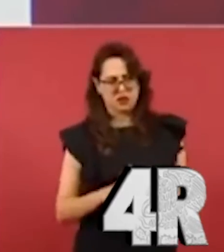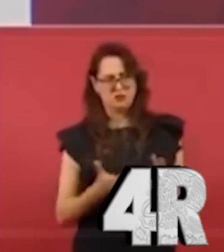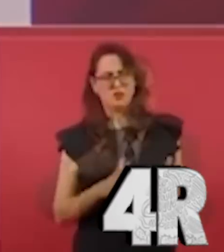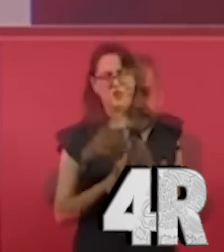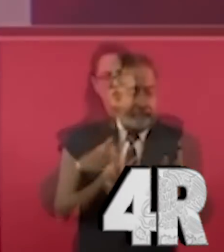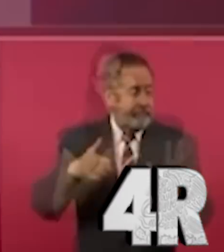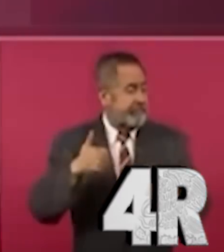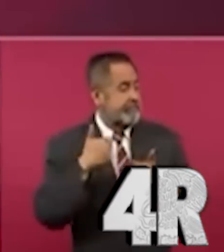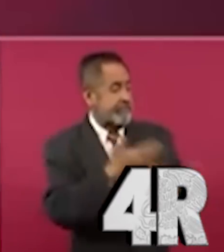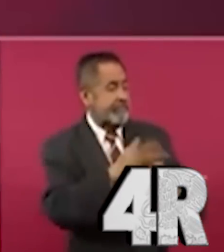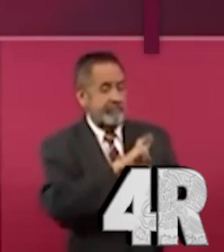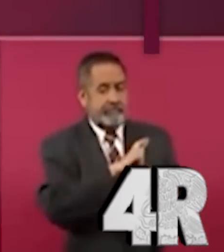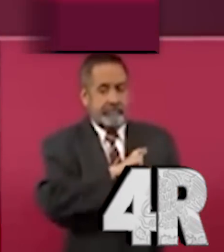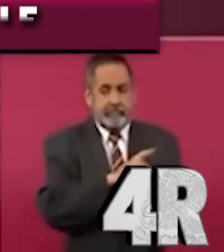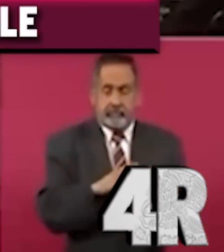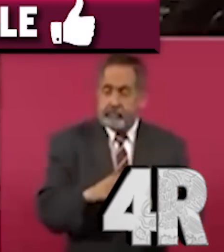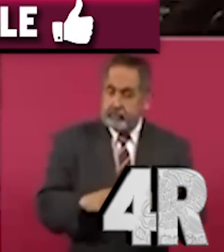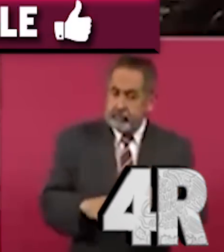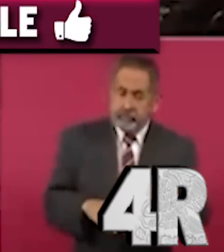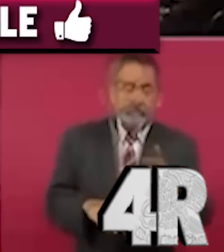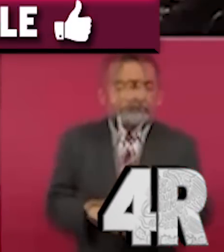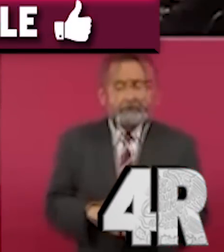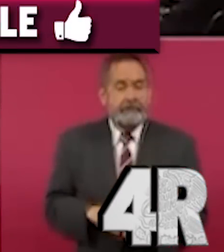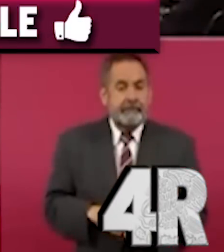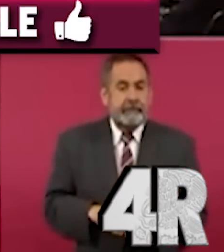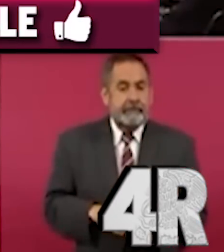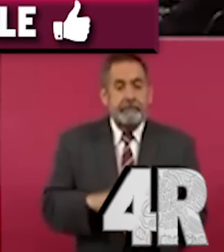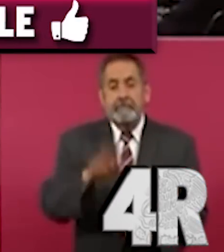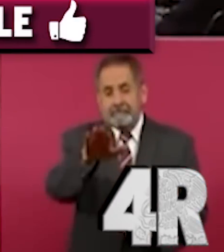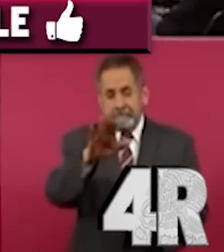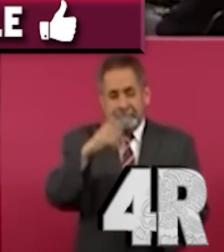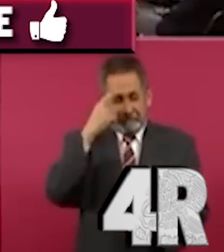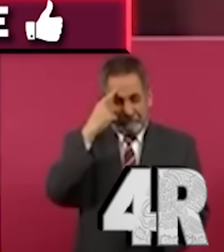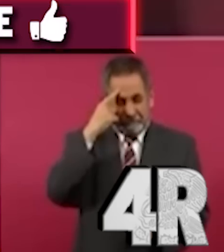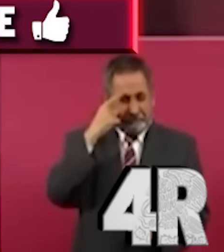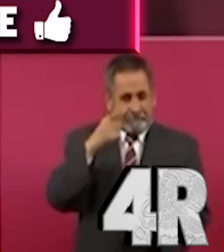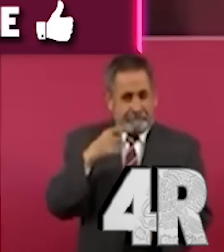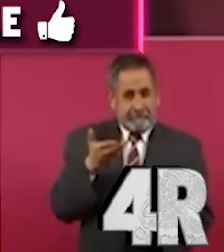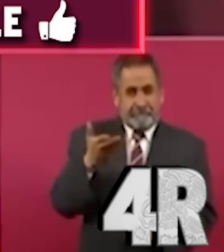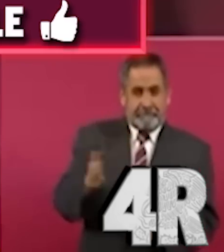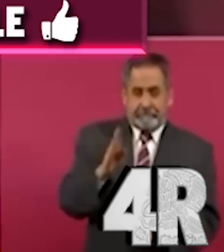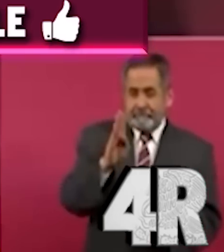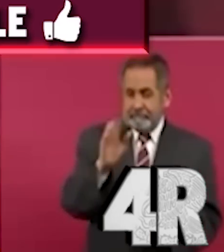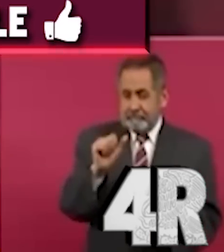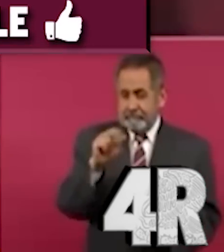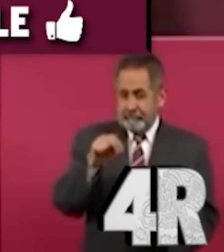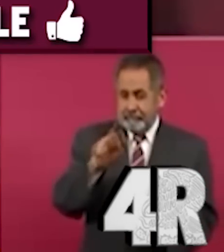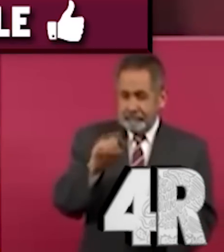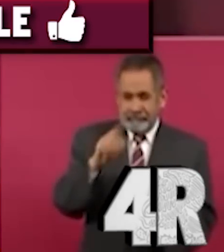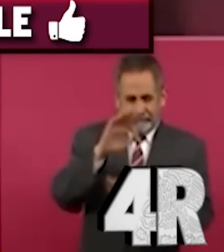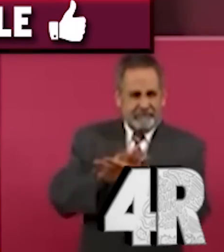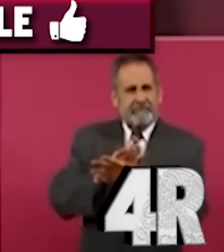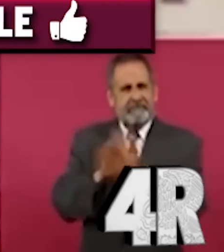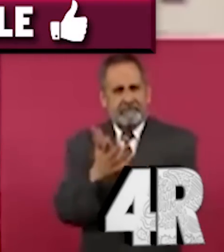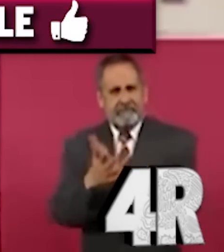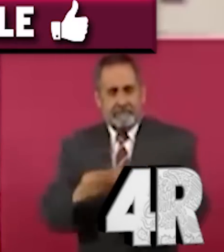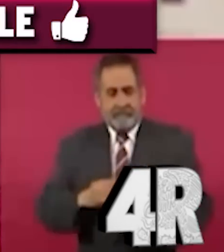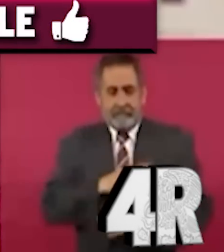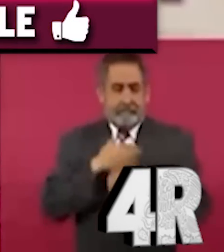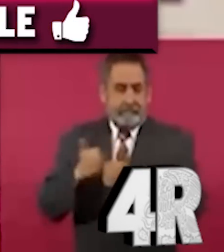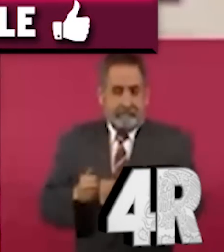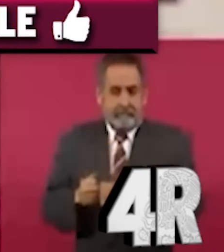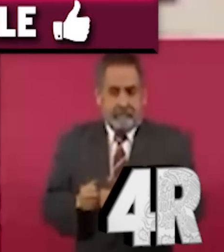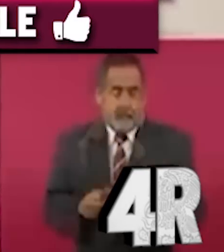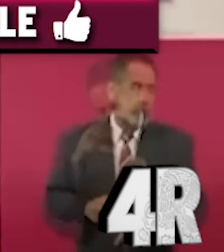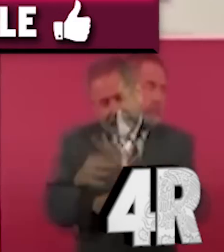mil millones. Cuando solicitamos de que ese Bansefi se convirtiera en el Banco del Bienestar, no saben lo